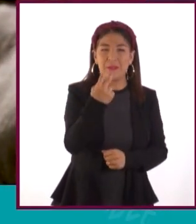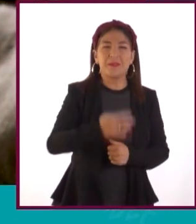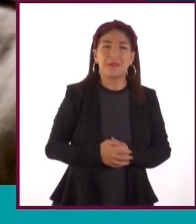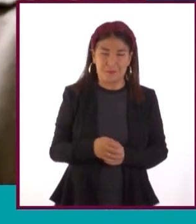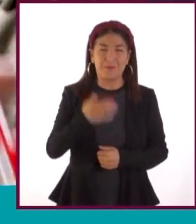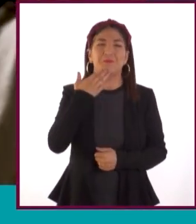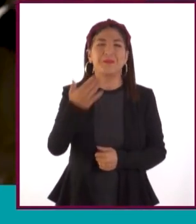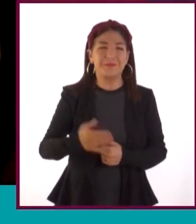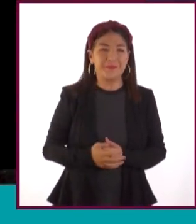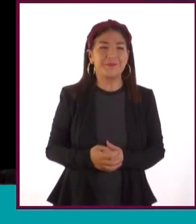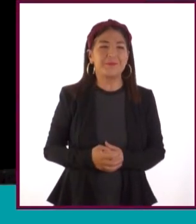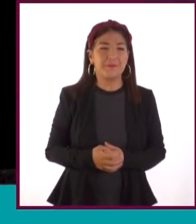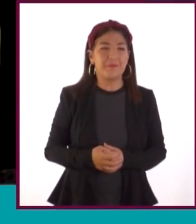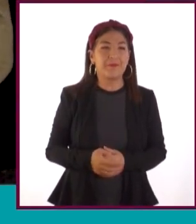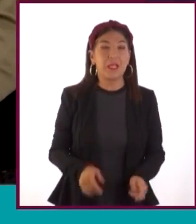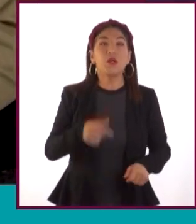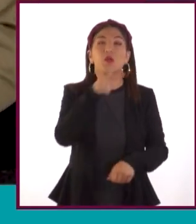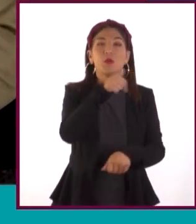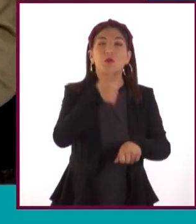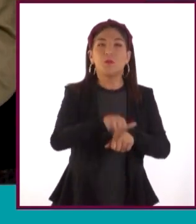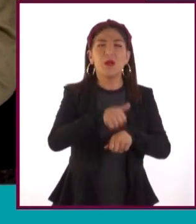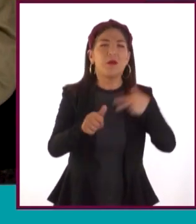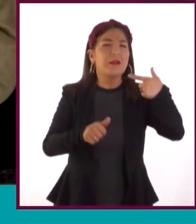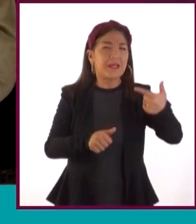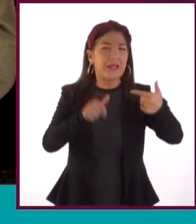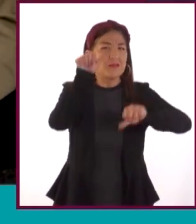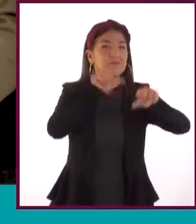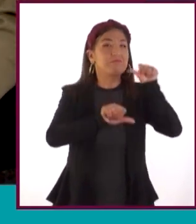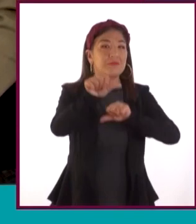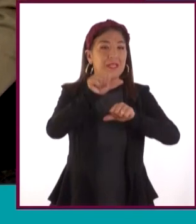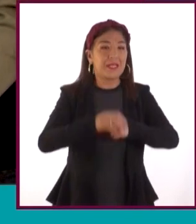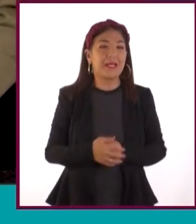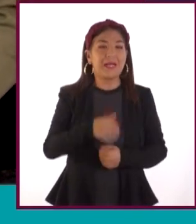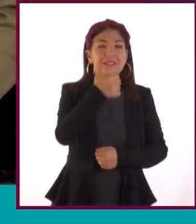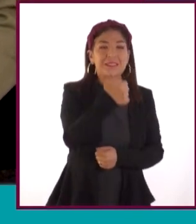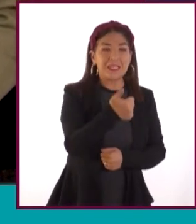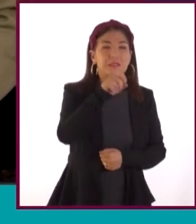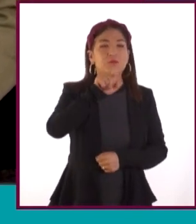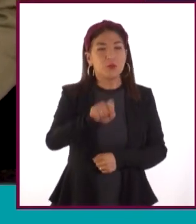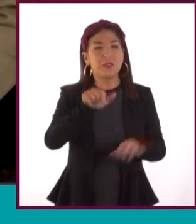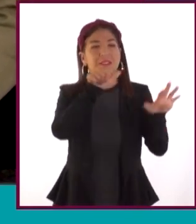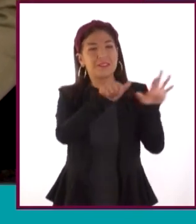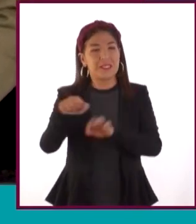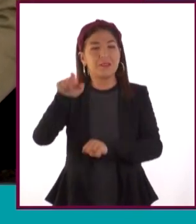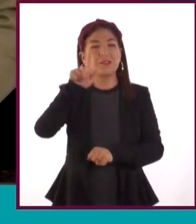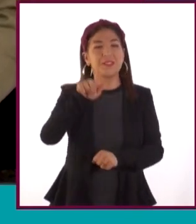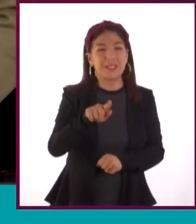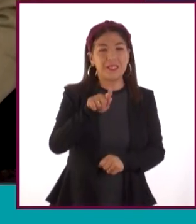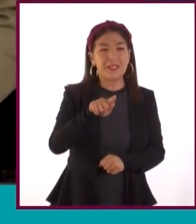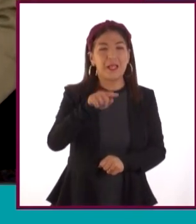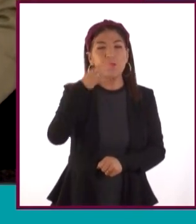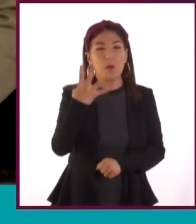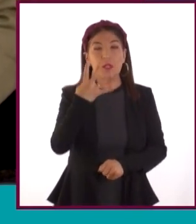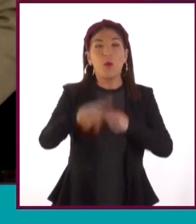Fuerza va a ser igual a la constante de gravitación universal por la masa de la Tierra por mi